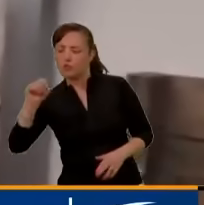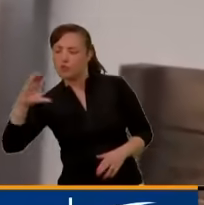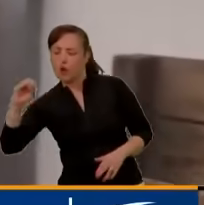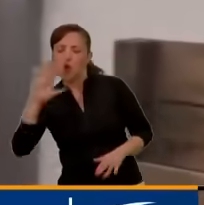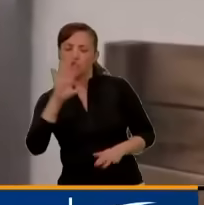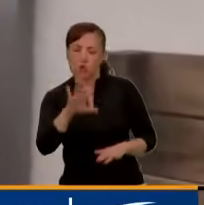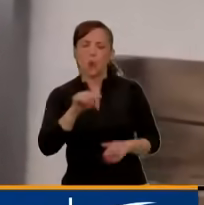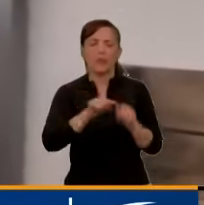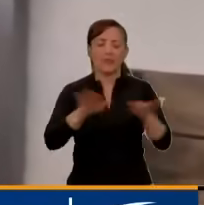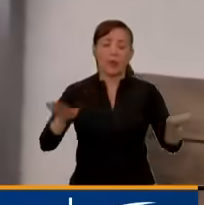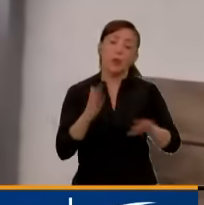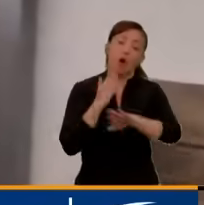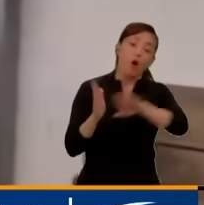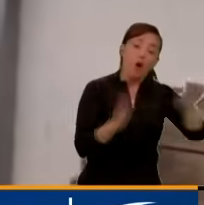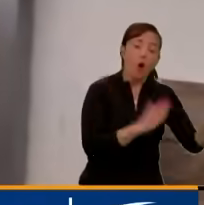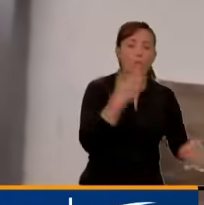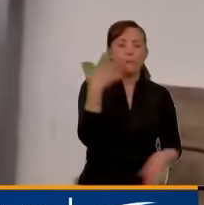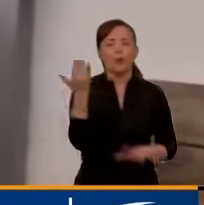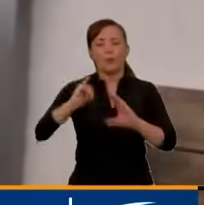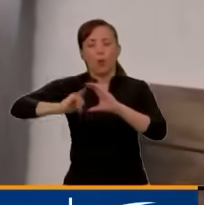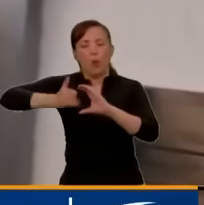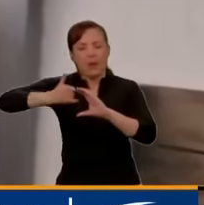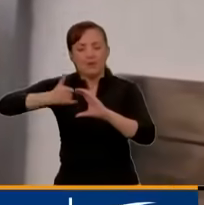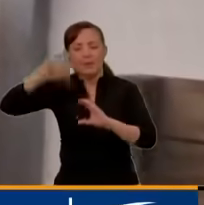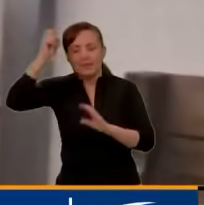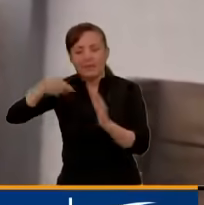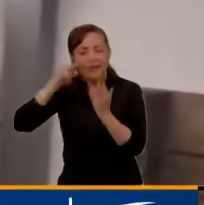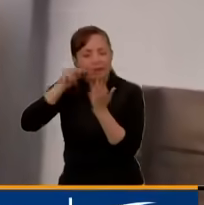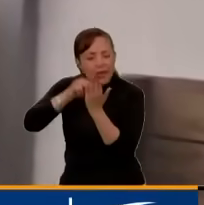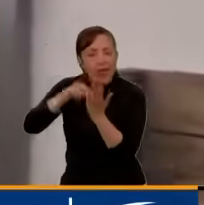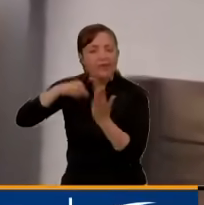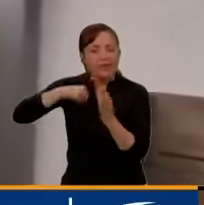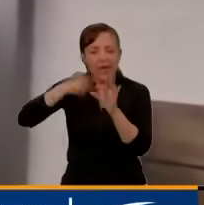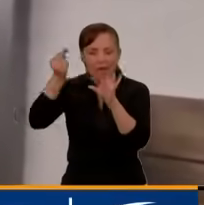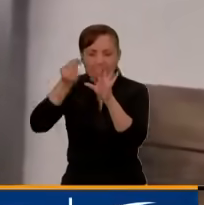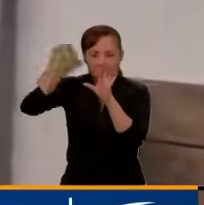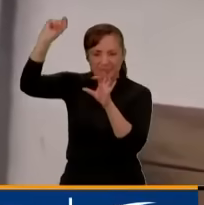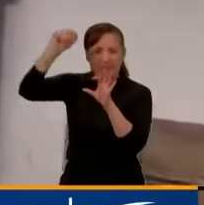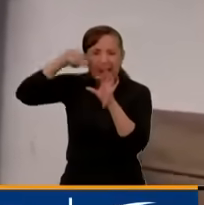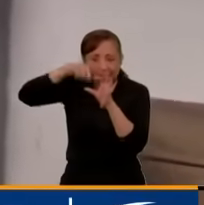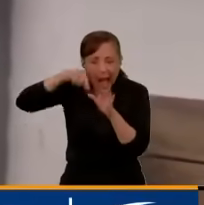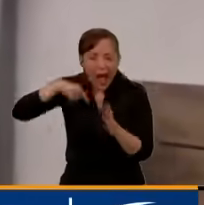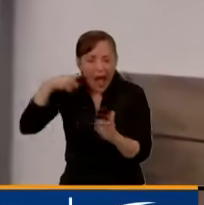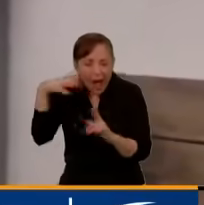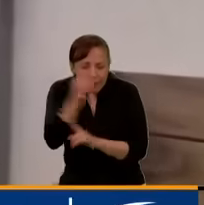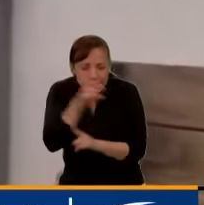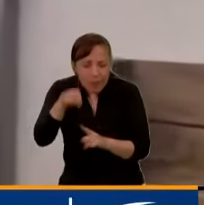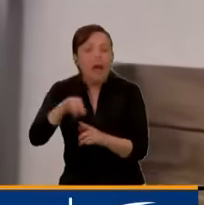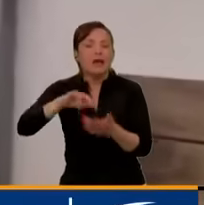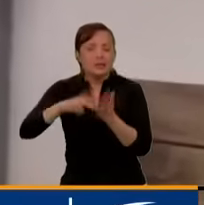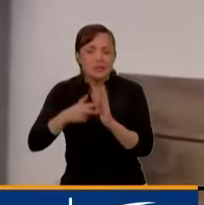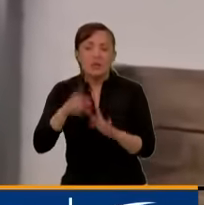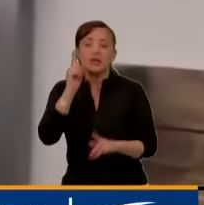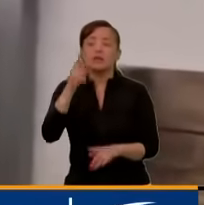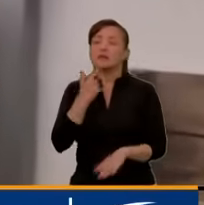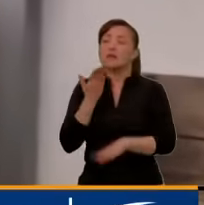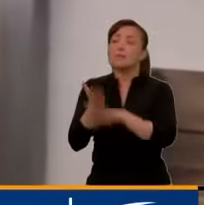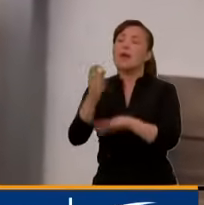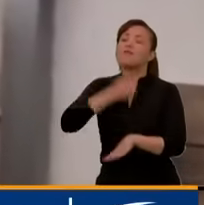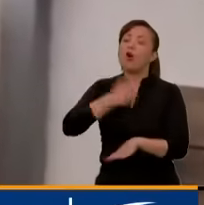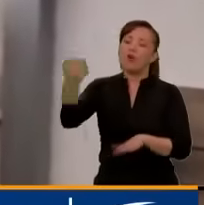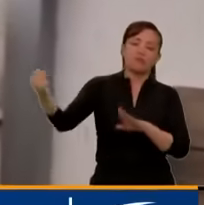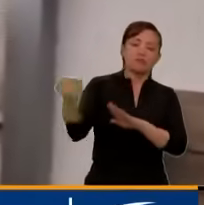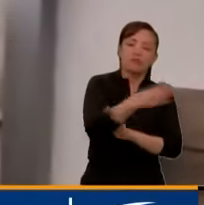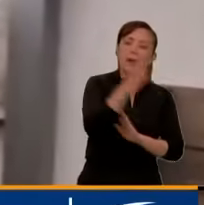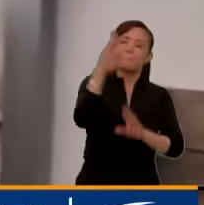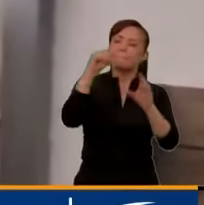van a comprar desde otro canal como WhatsApp, revisen que tenga el chulito de verificación y tengan en cuenta que en ningún momento les vamos a pedir transferencia a una